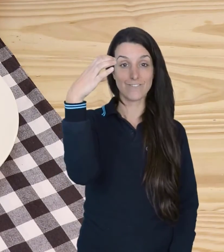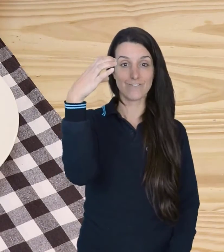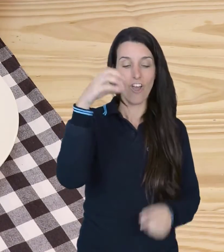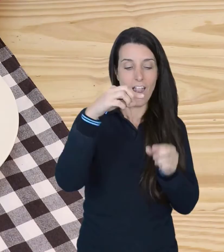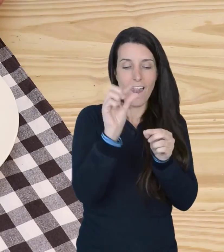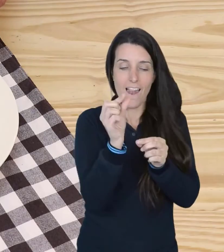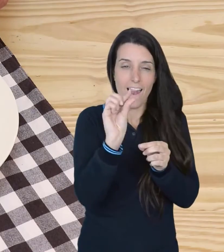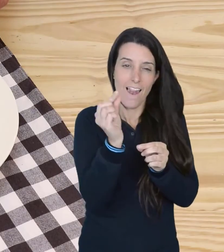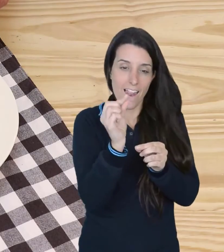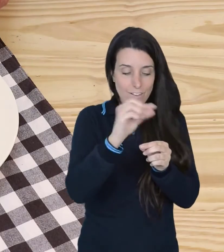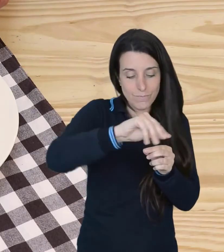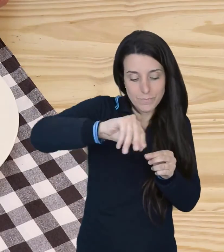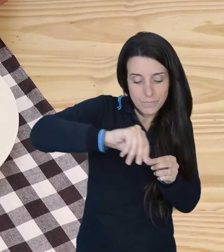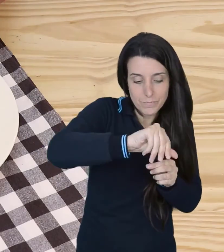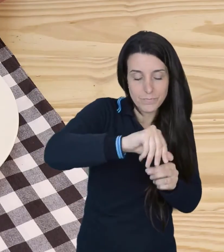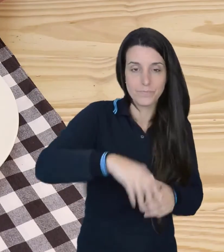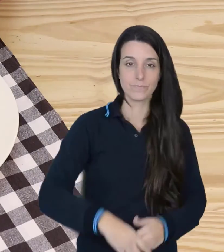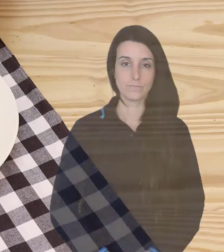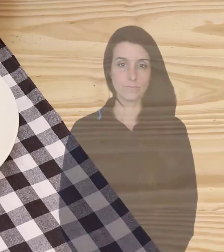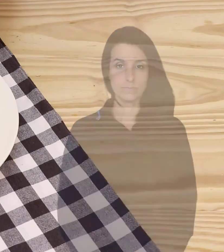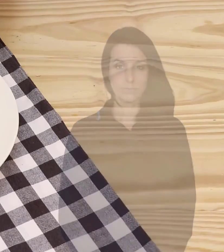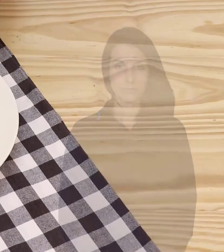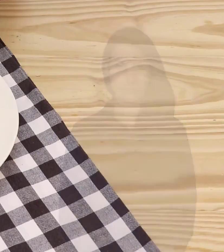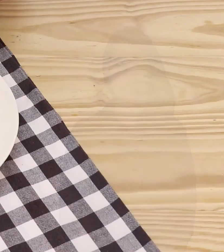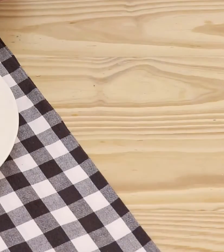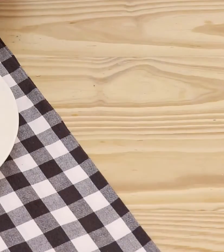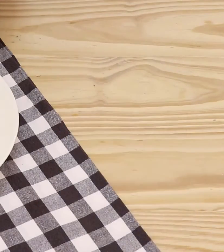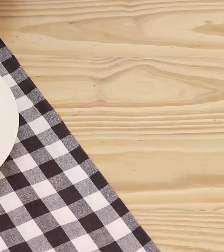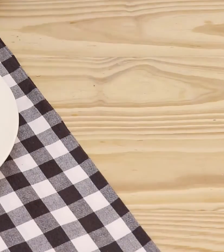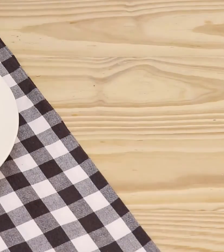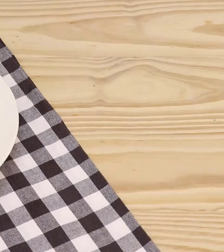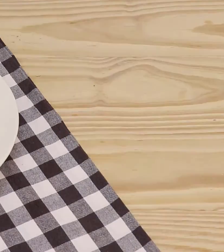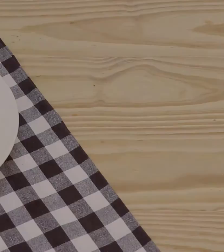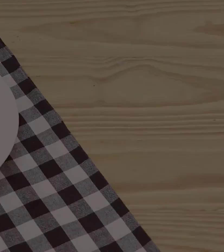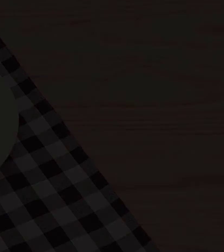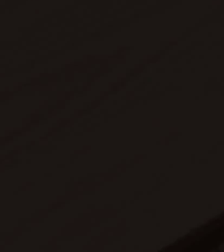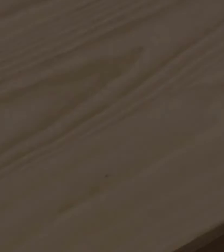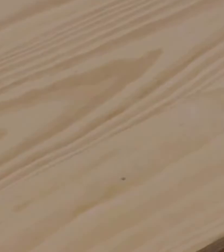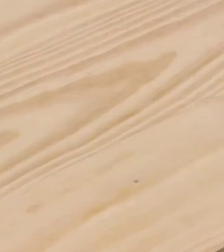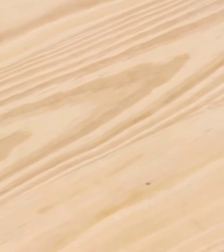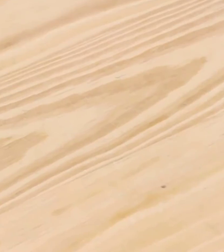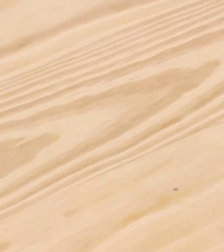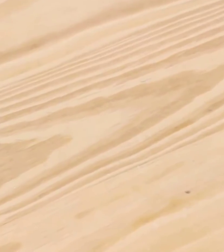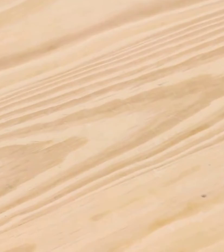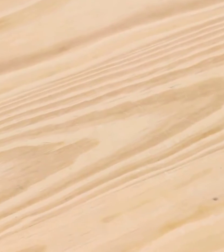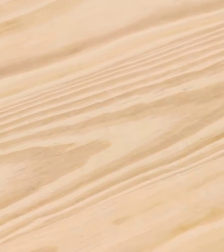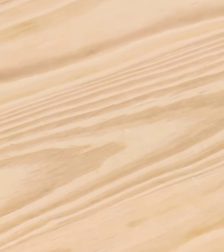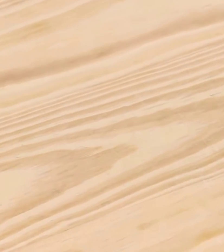Semillas de girasol le incorporamos si queremos decorar el plato.